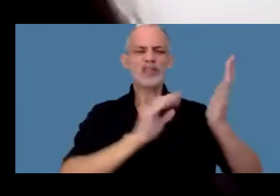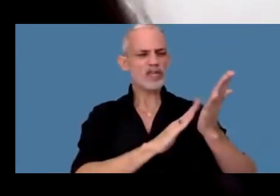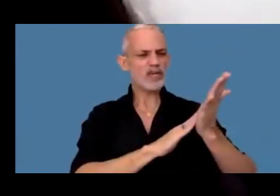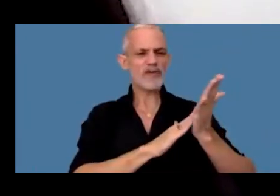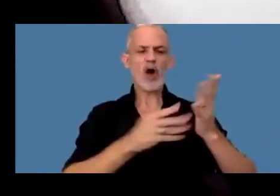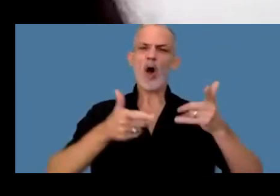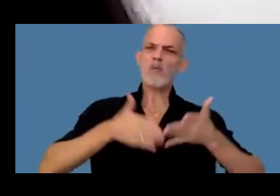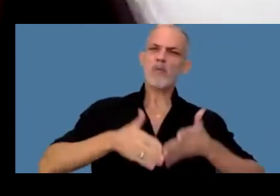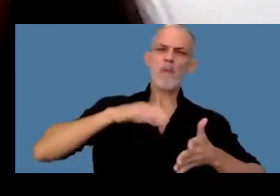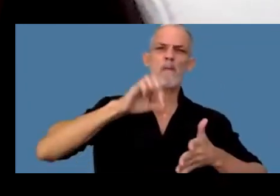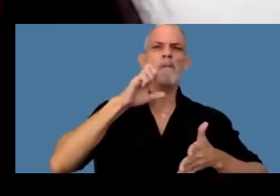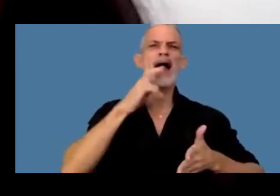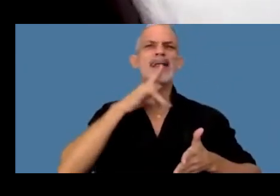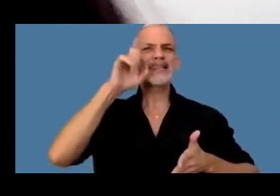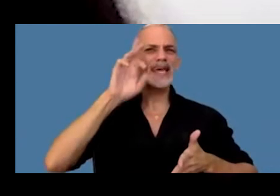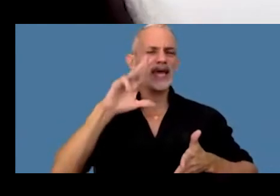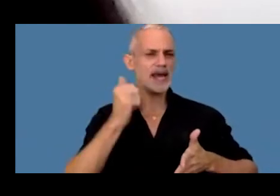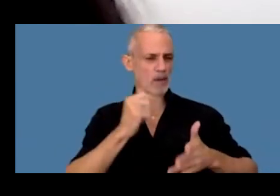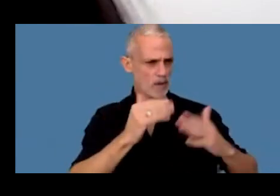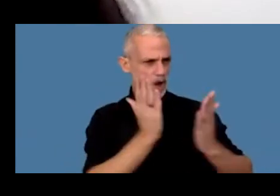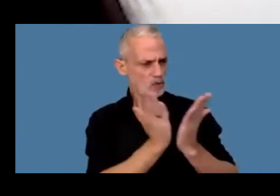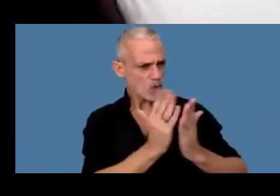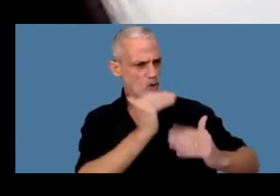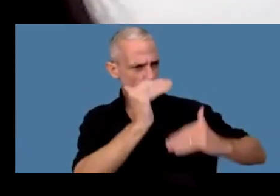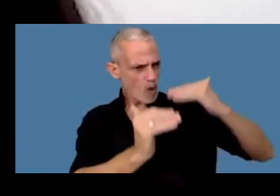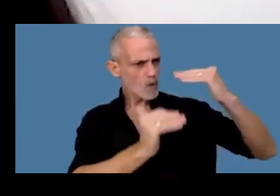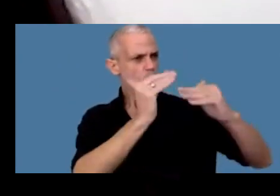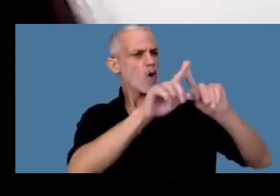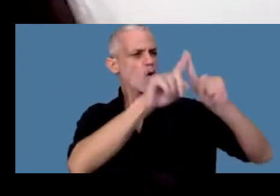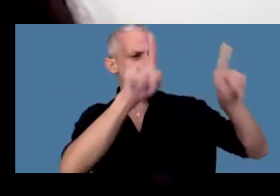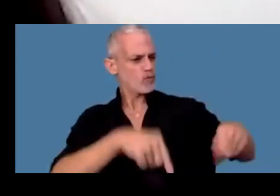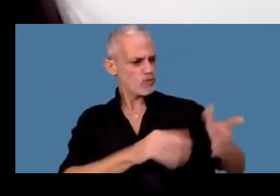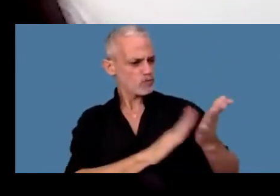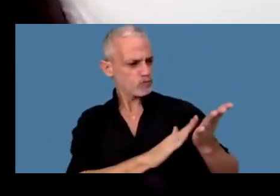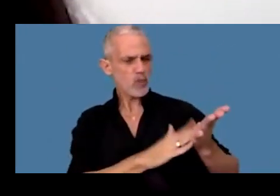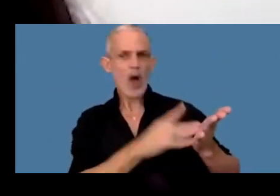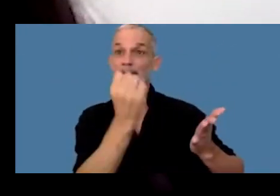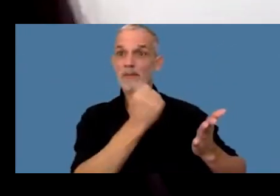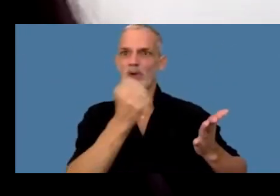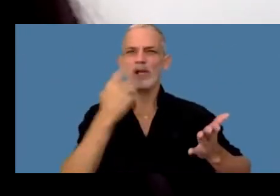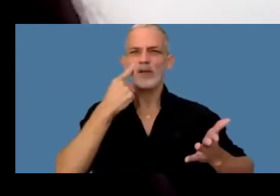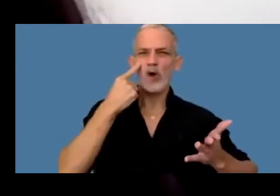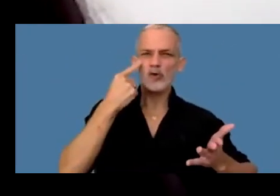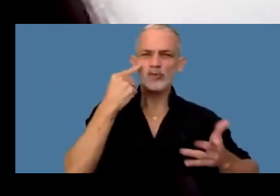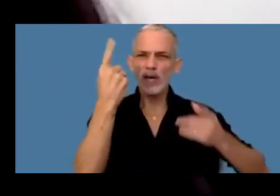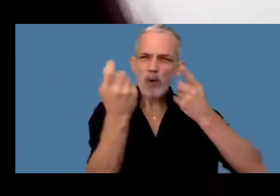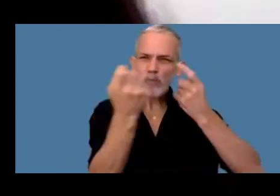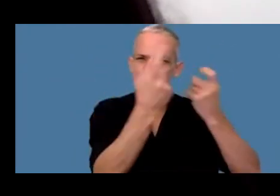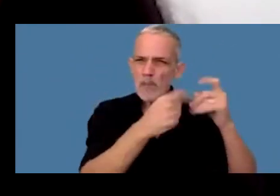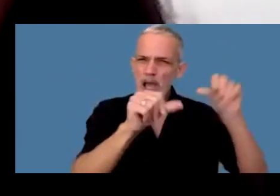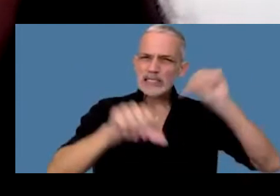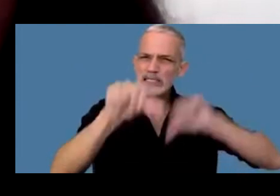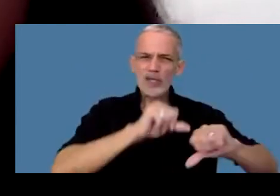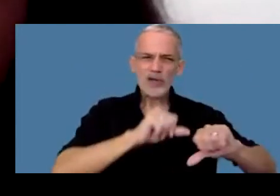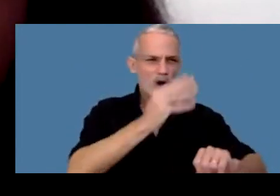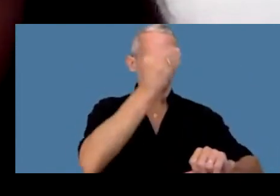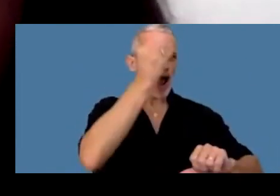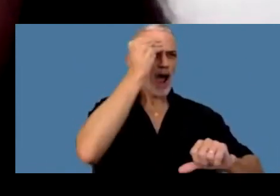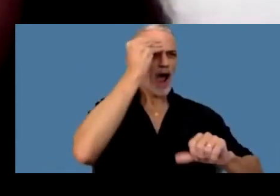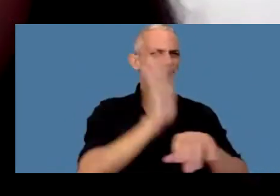es el punto de corte donde la figura de lo que soy la partera y lo que es